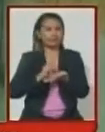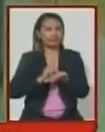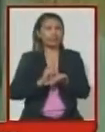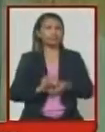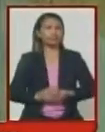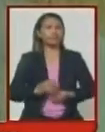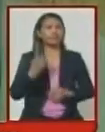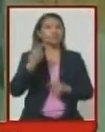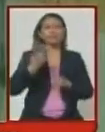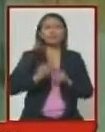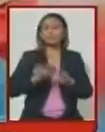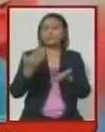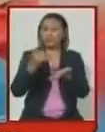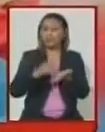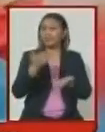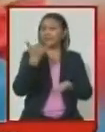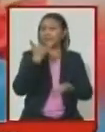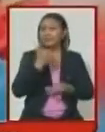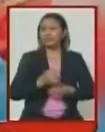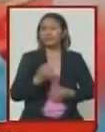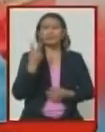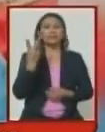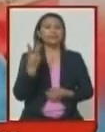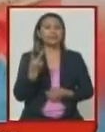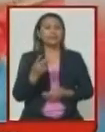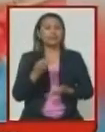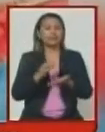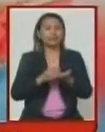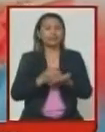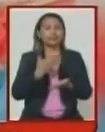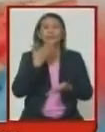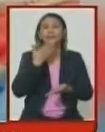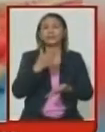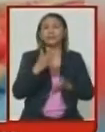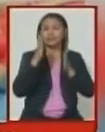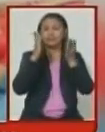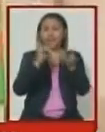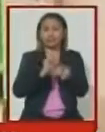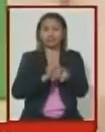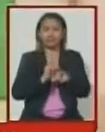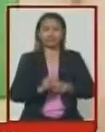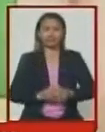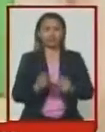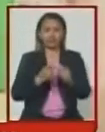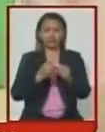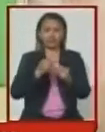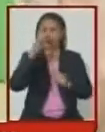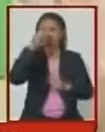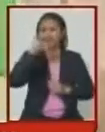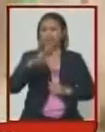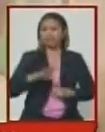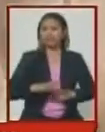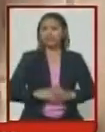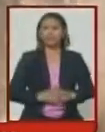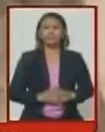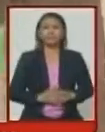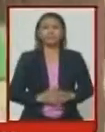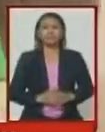en menos de 2 meses cometa pues 2 negligencias médicas. Al primer niño